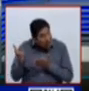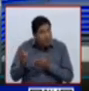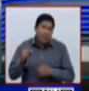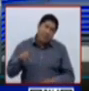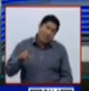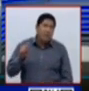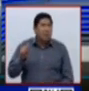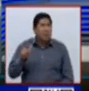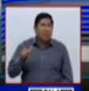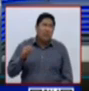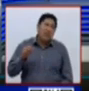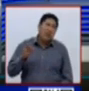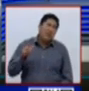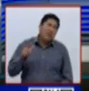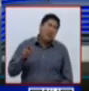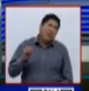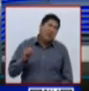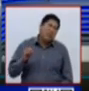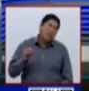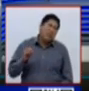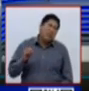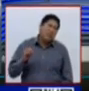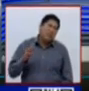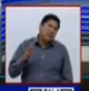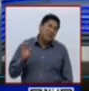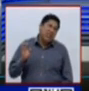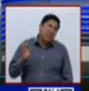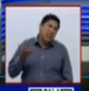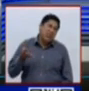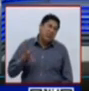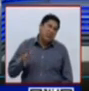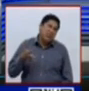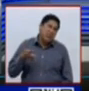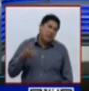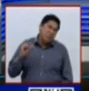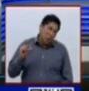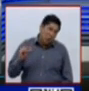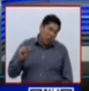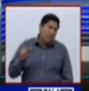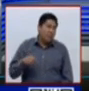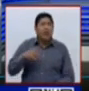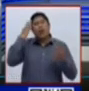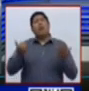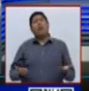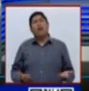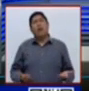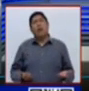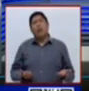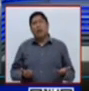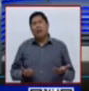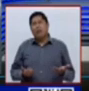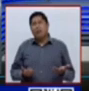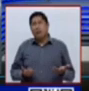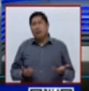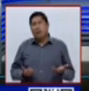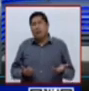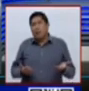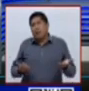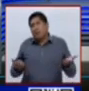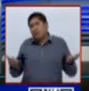debe haber, para ser sinceros, unos 400. Y eso estoy exagerando. ¿Y por qué van a ir a partido entonces?